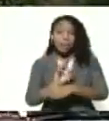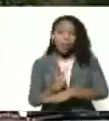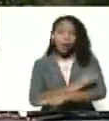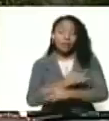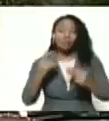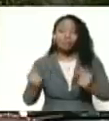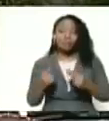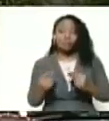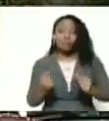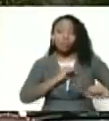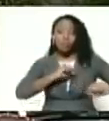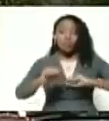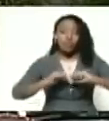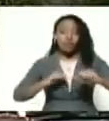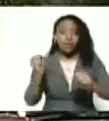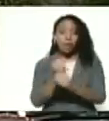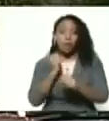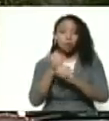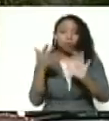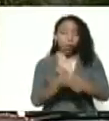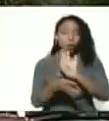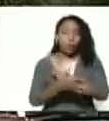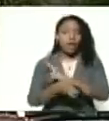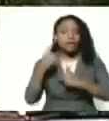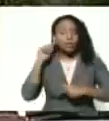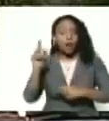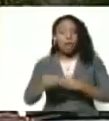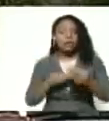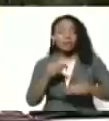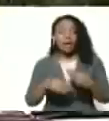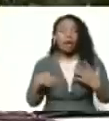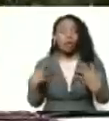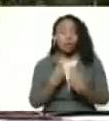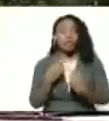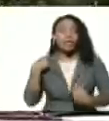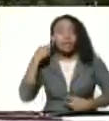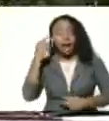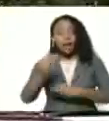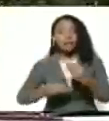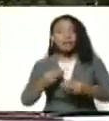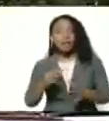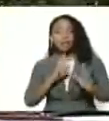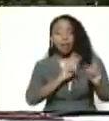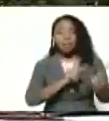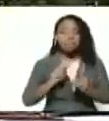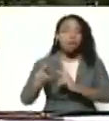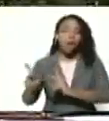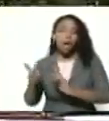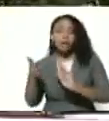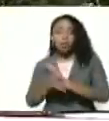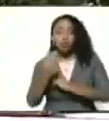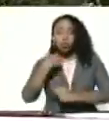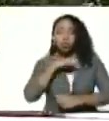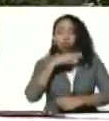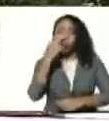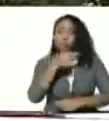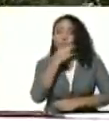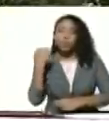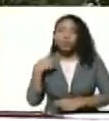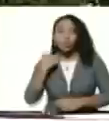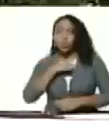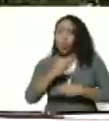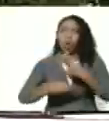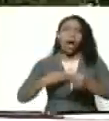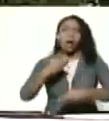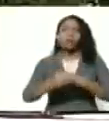yo asumo la responsabilidad junto con la compañera Carolis de lanzar ese plan y nos comprometemos con usted. Yo no he hablado con